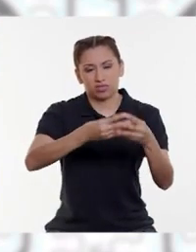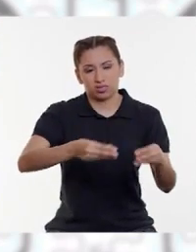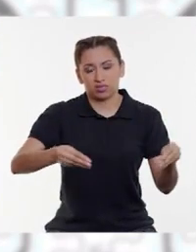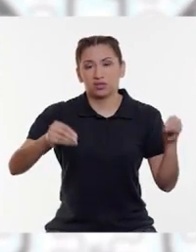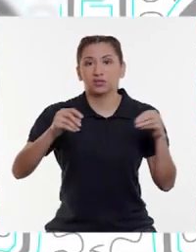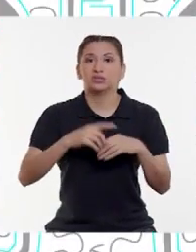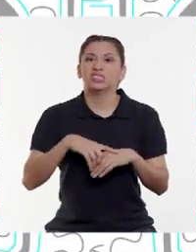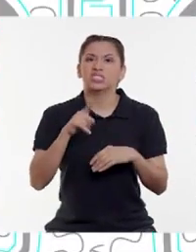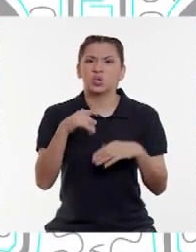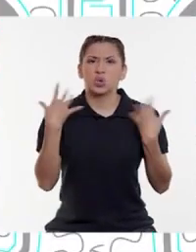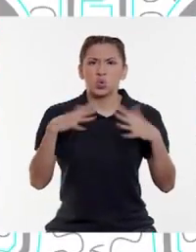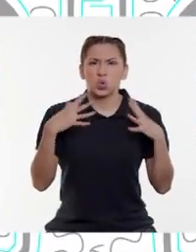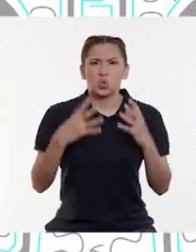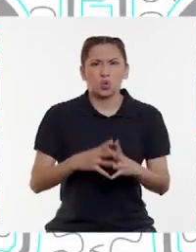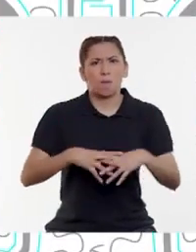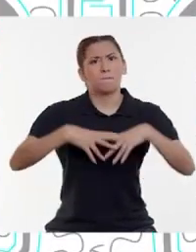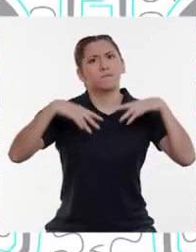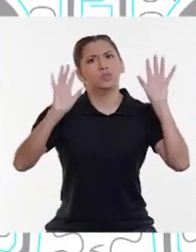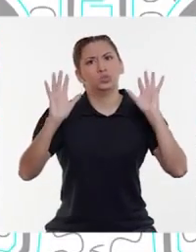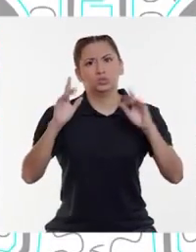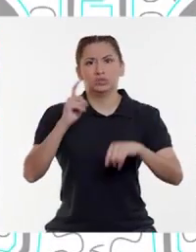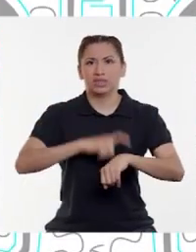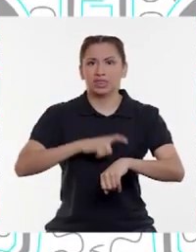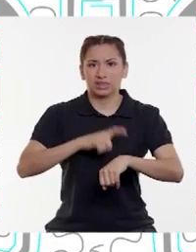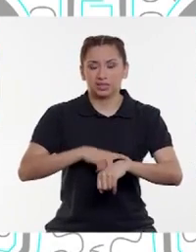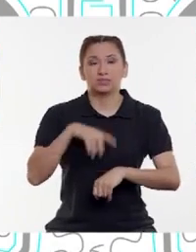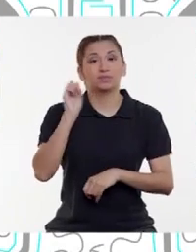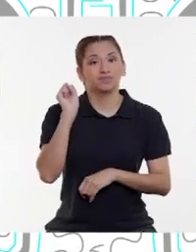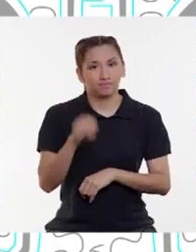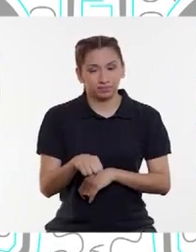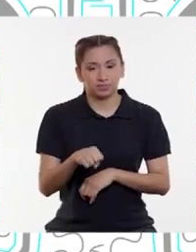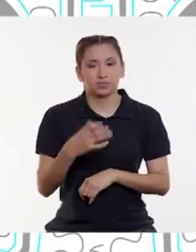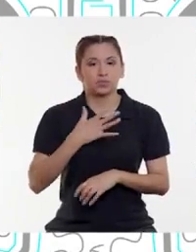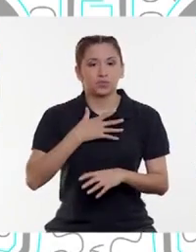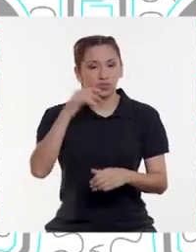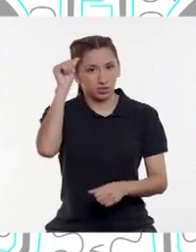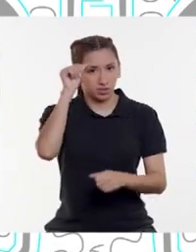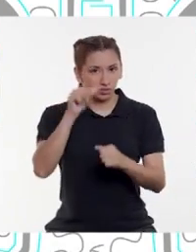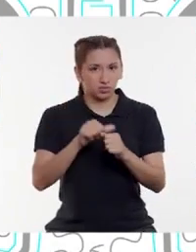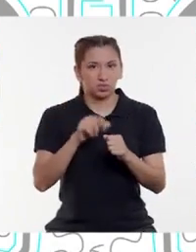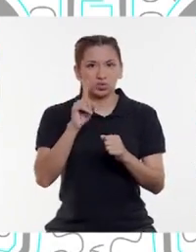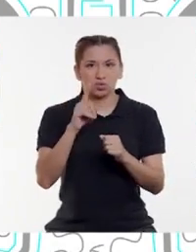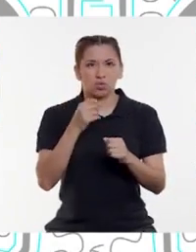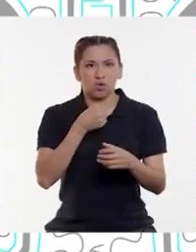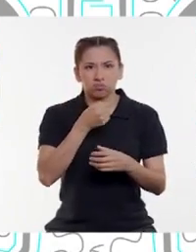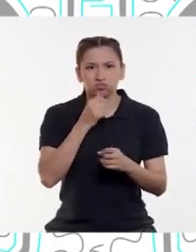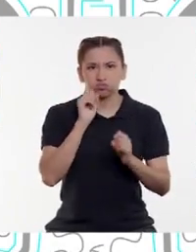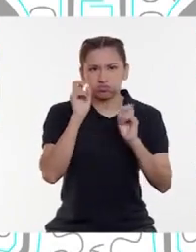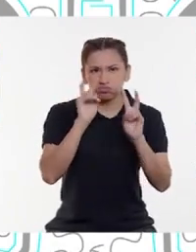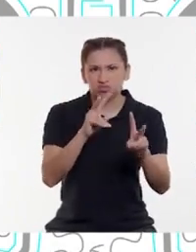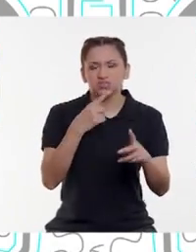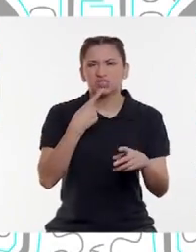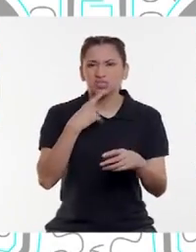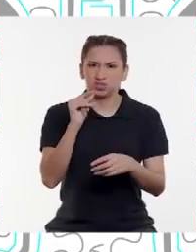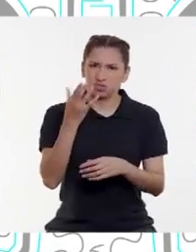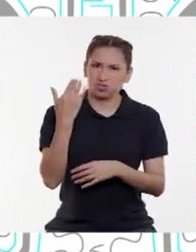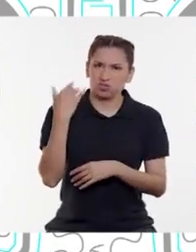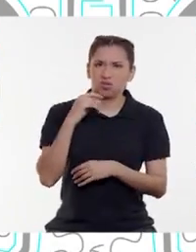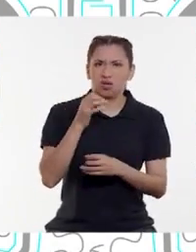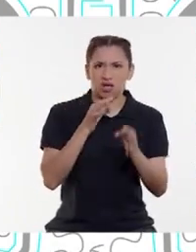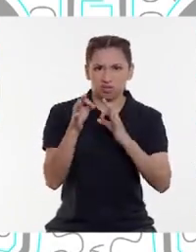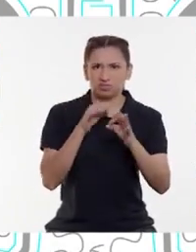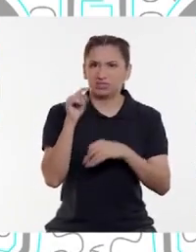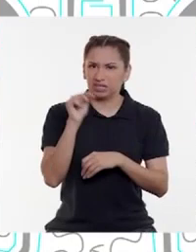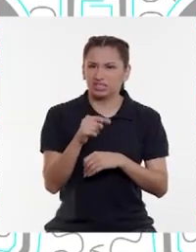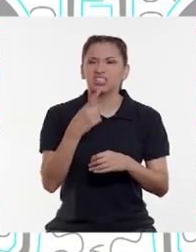descomponerse. ¡Eso es un montón de tiempo! ¡Sí! Me acuerdo de un documental que vi hace poco en el que hablaban